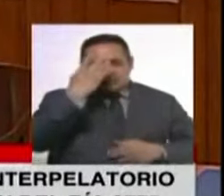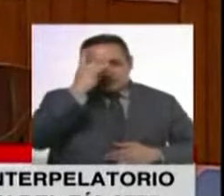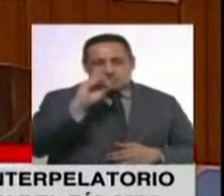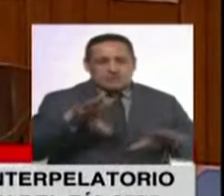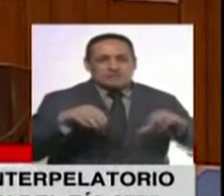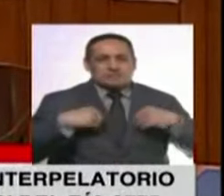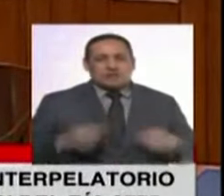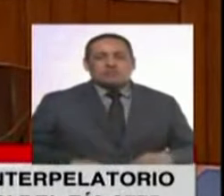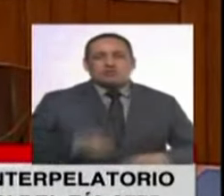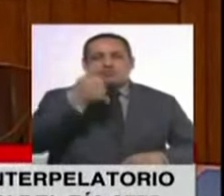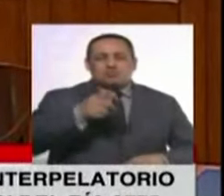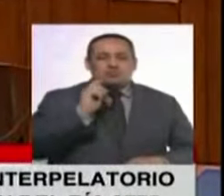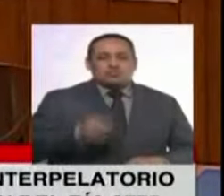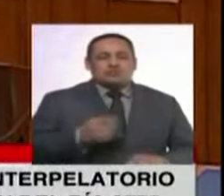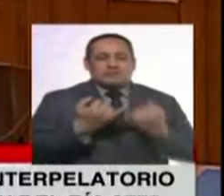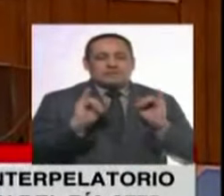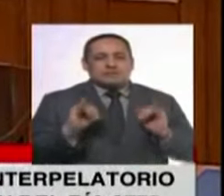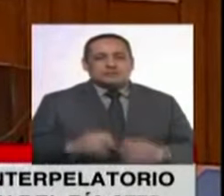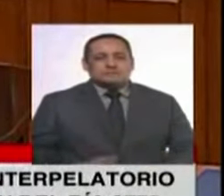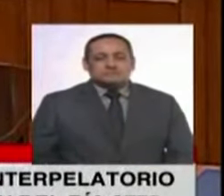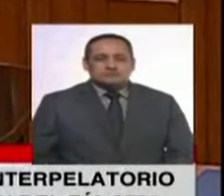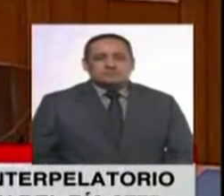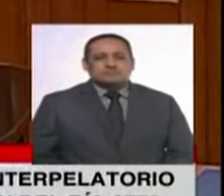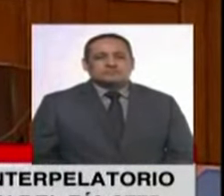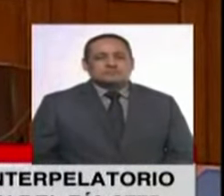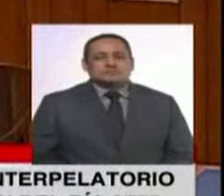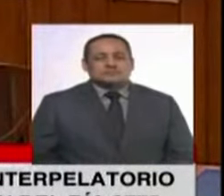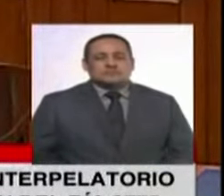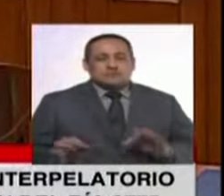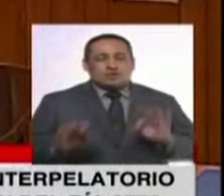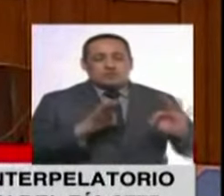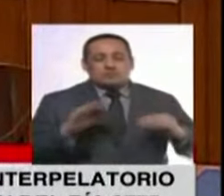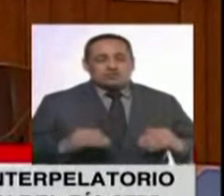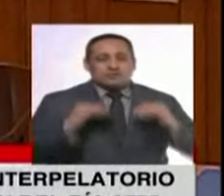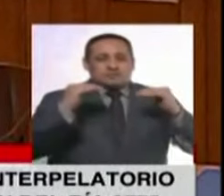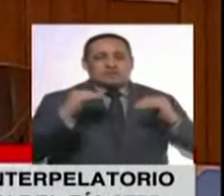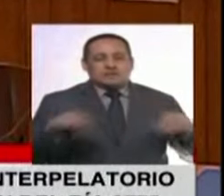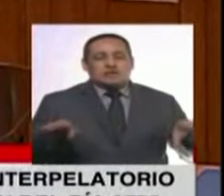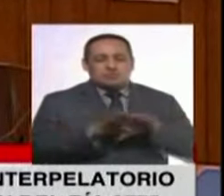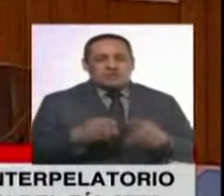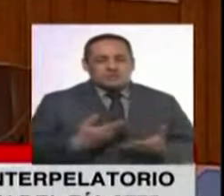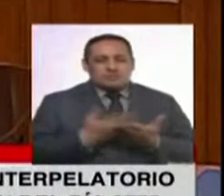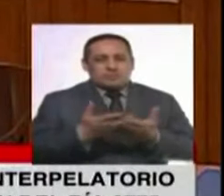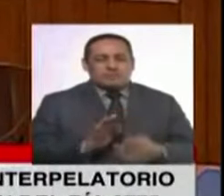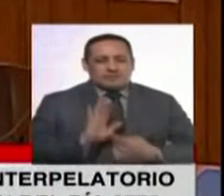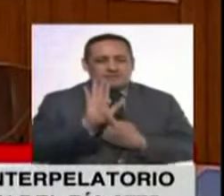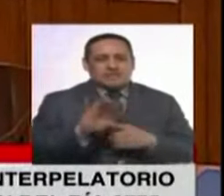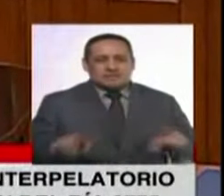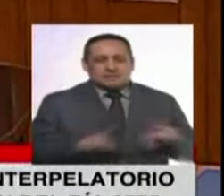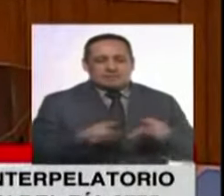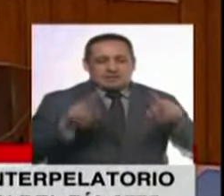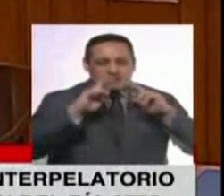decisiones adoptadas por los órganos independientes mismo criterio debe aplicarse con relación a las investigaciones y